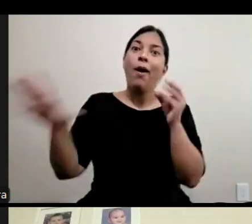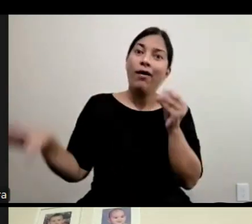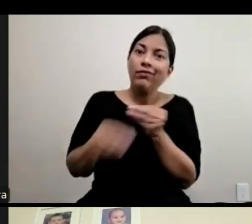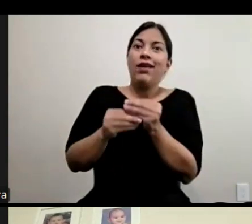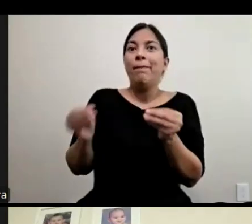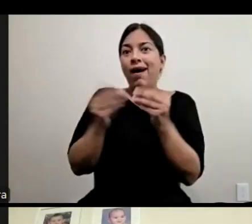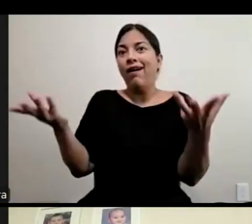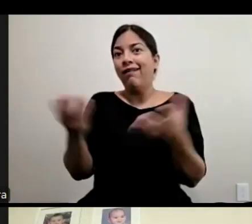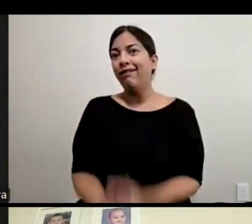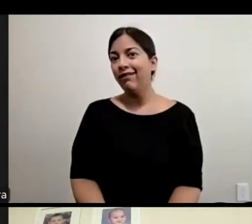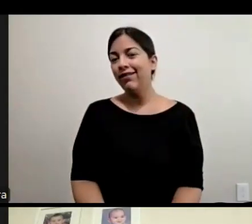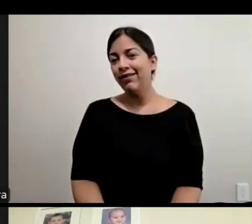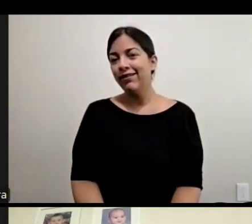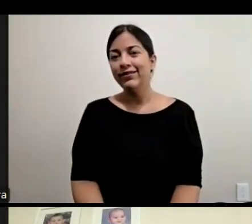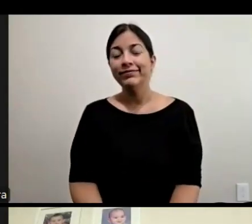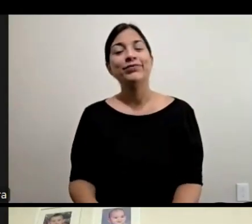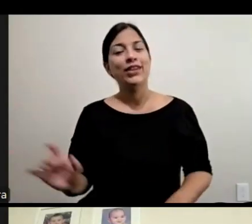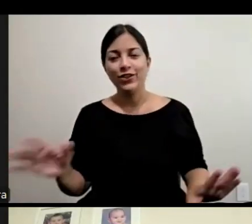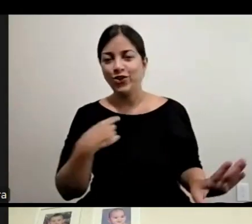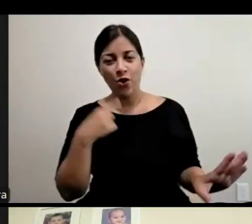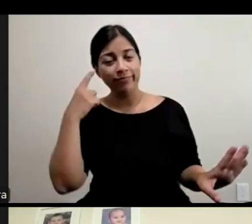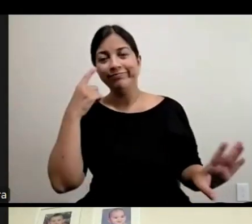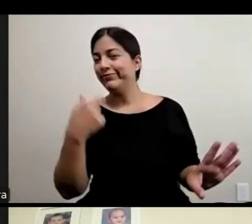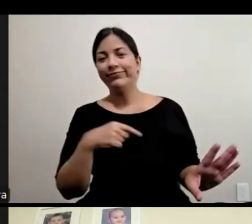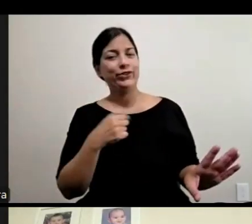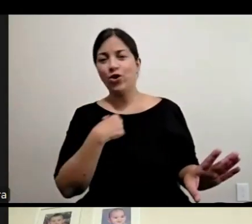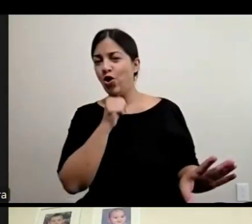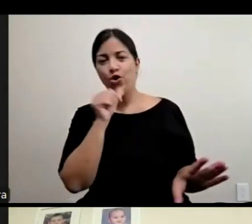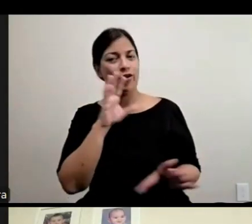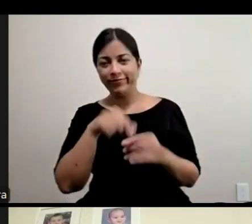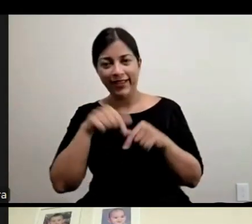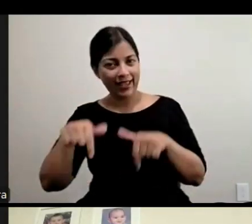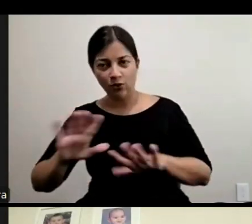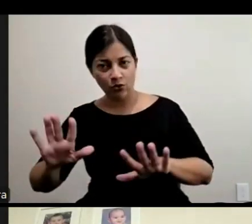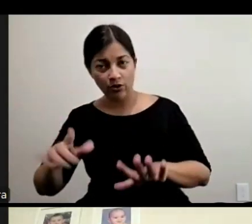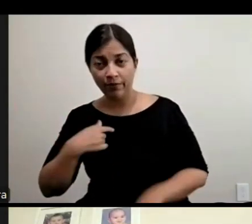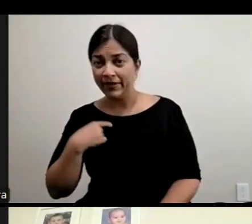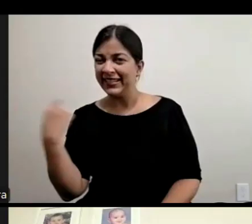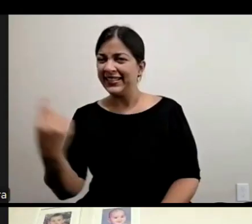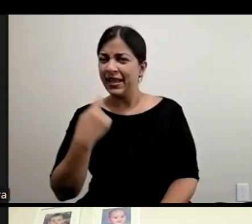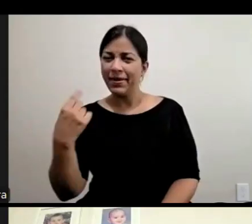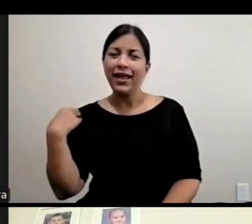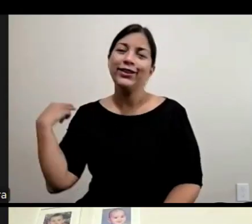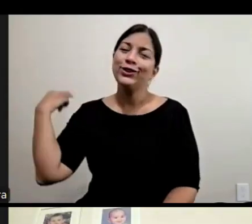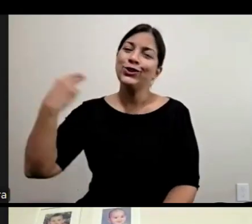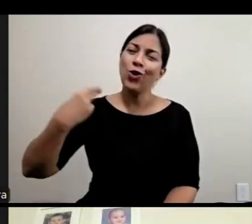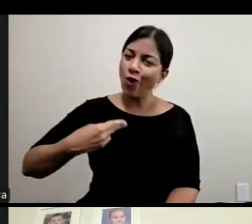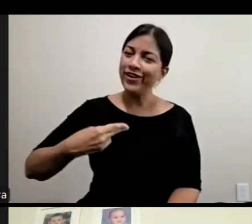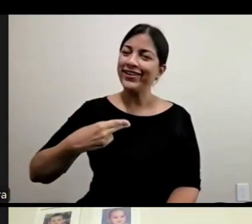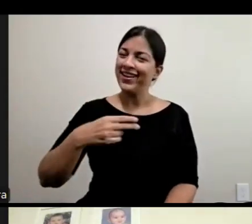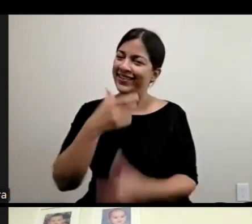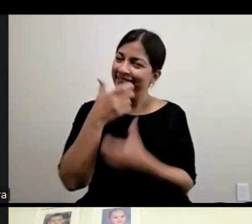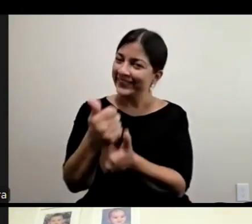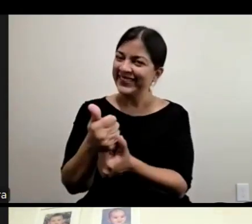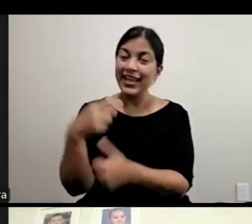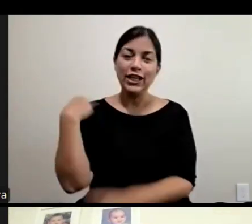dije, esto no es lo mío. A mí lo que me interesa siempre es la historia, la literatura,